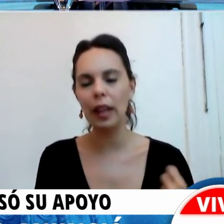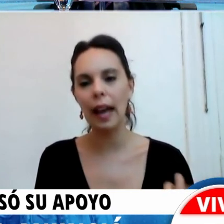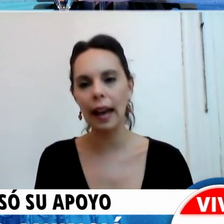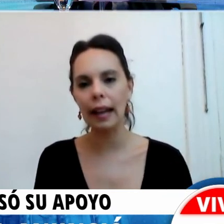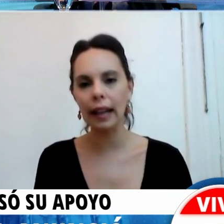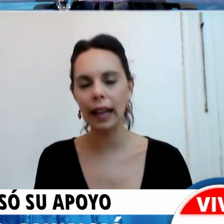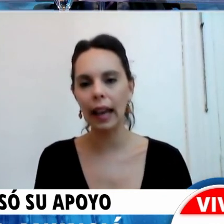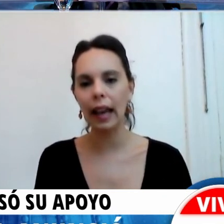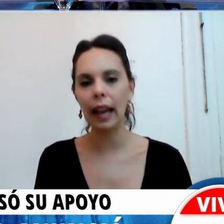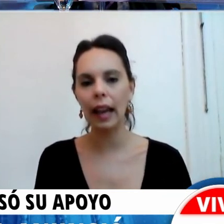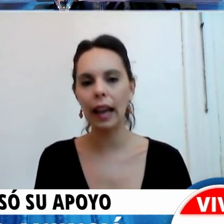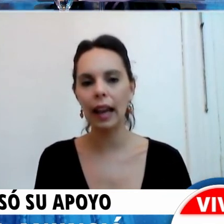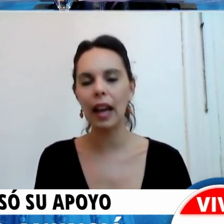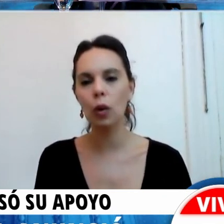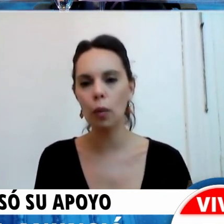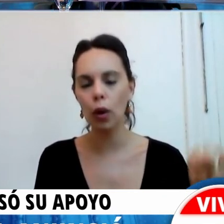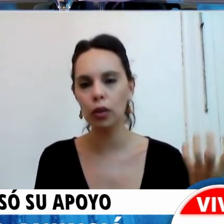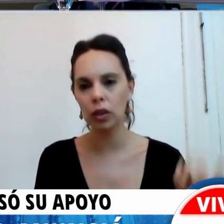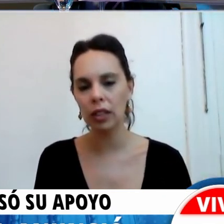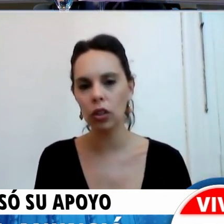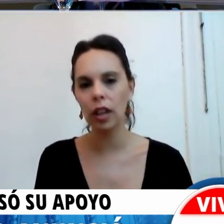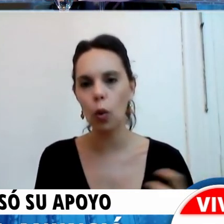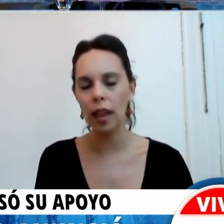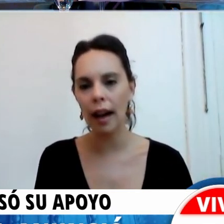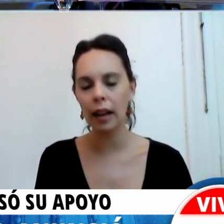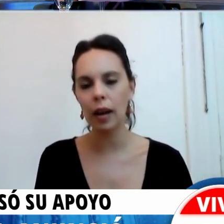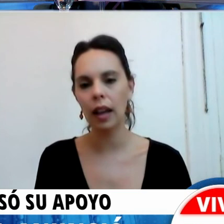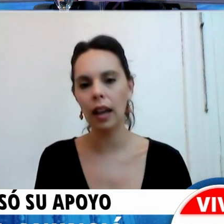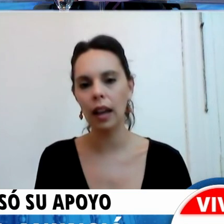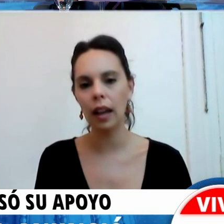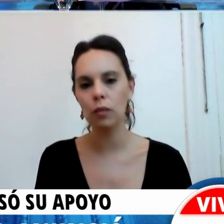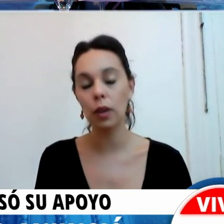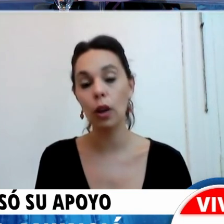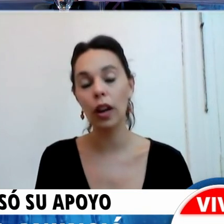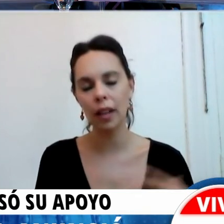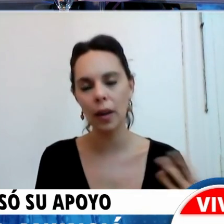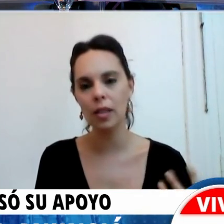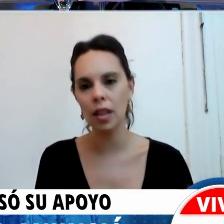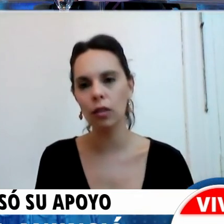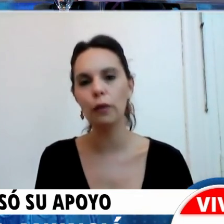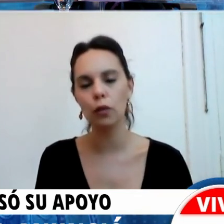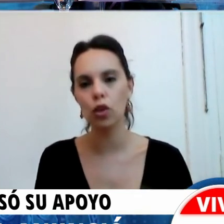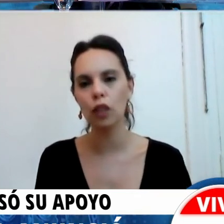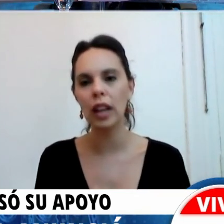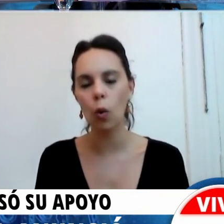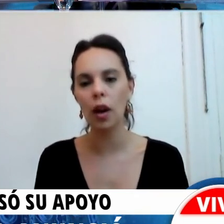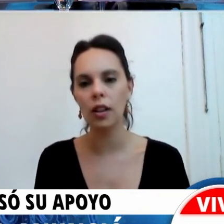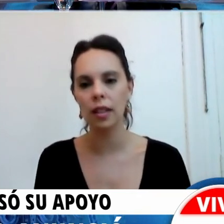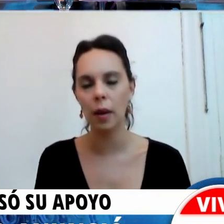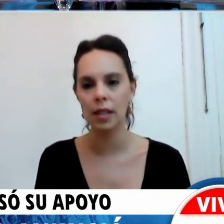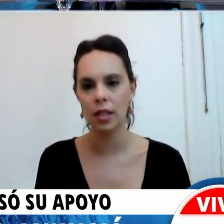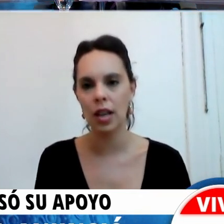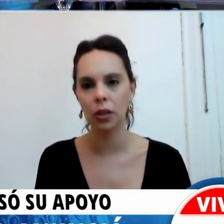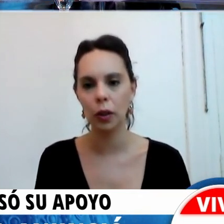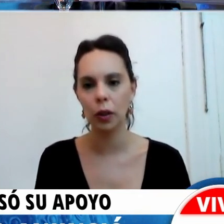quiere, puede leer que de algún modo trató de cuidar lo que estaba diciendo en función del acuerdo